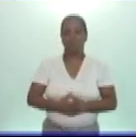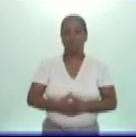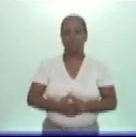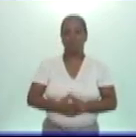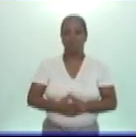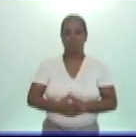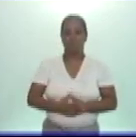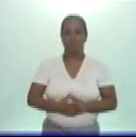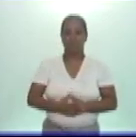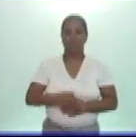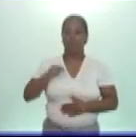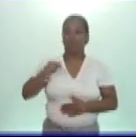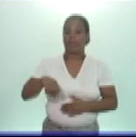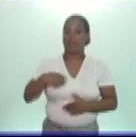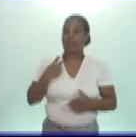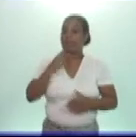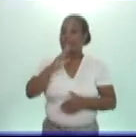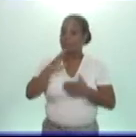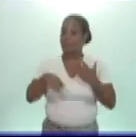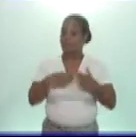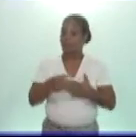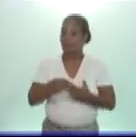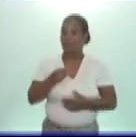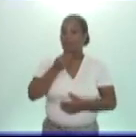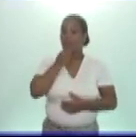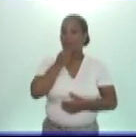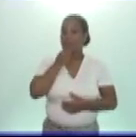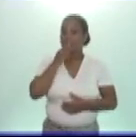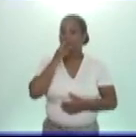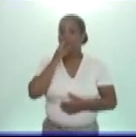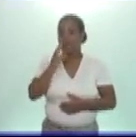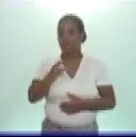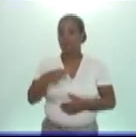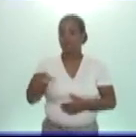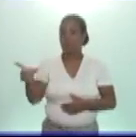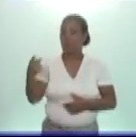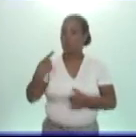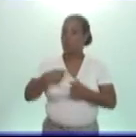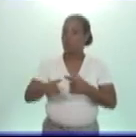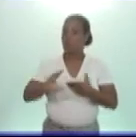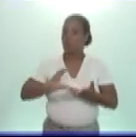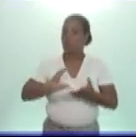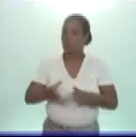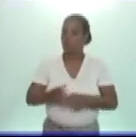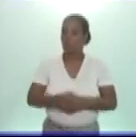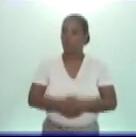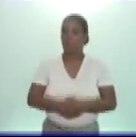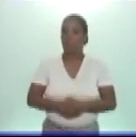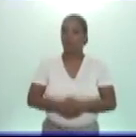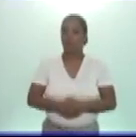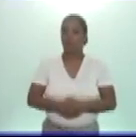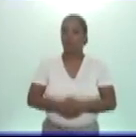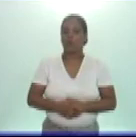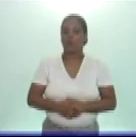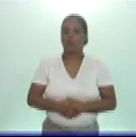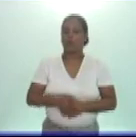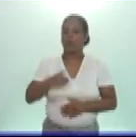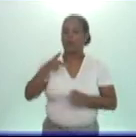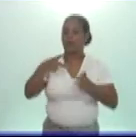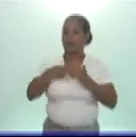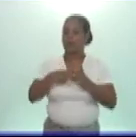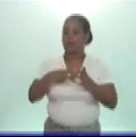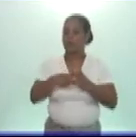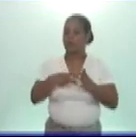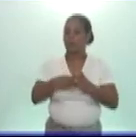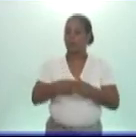Este problema podía también haberse resuelto de otra manera, mediante la división, pero bueno, ustedes